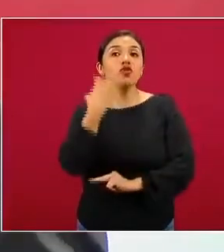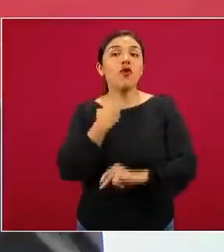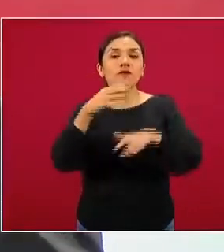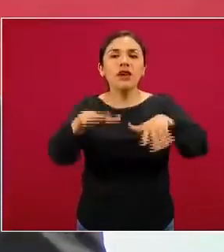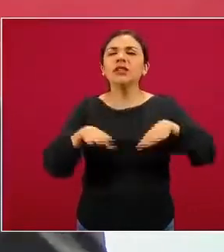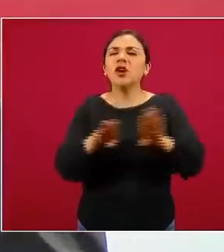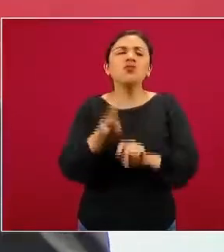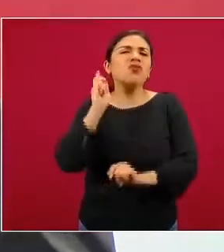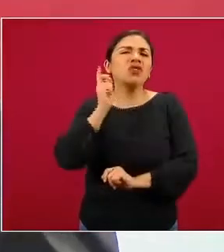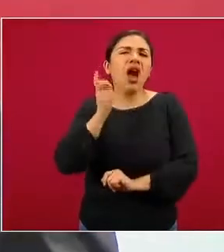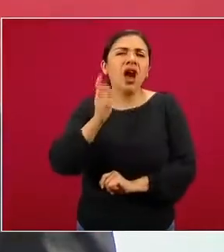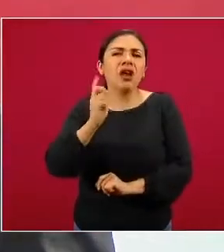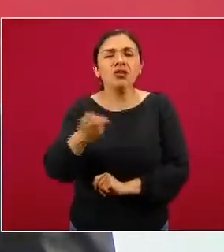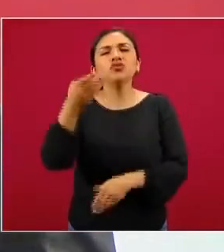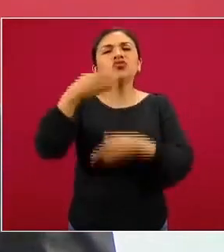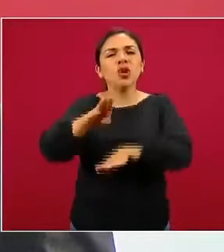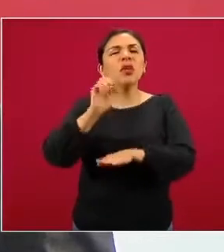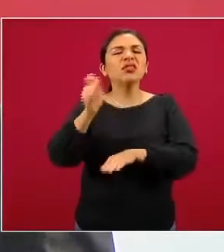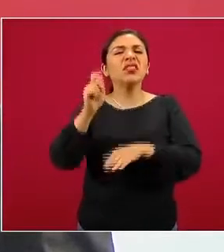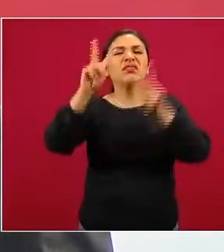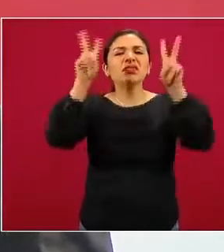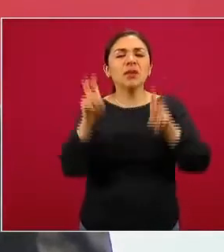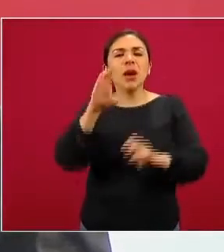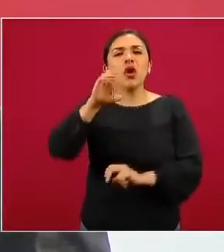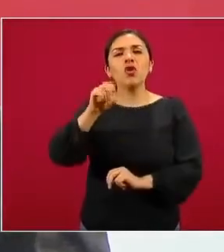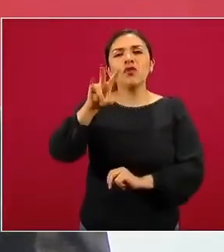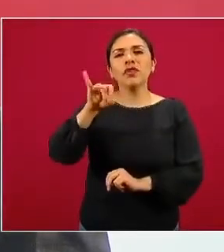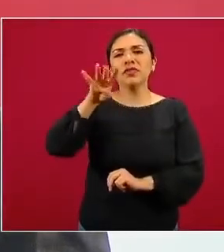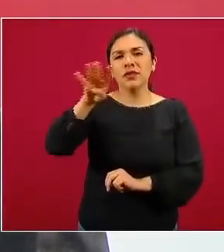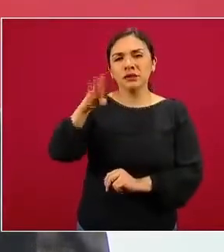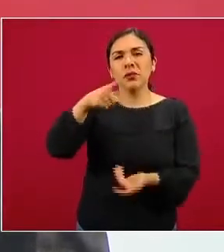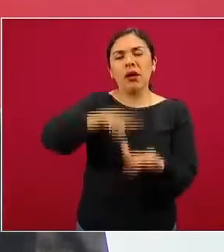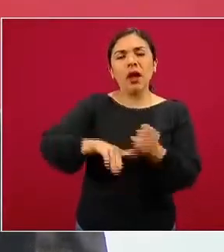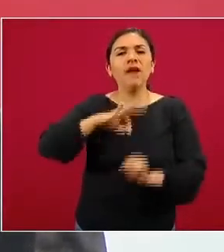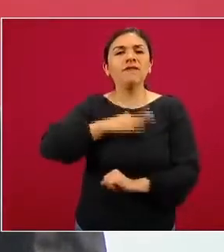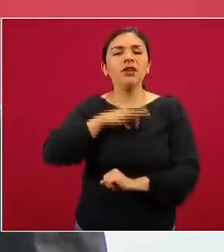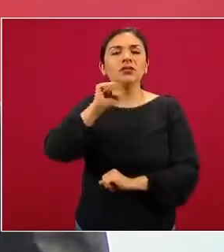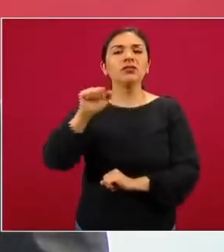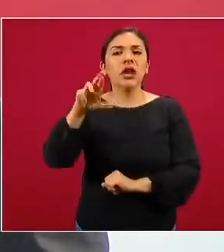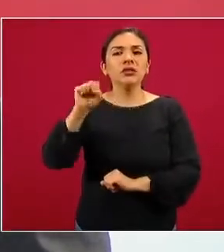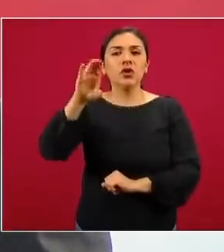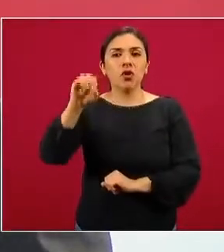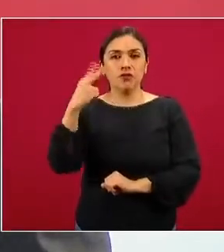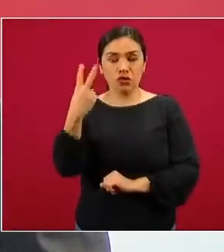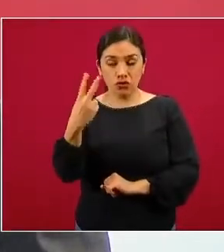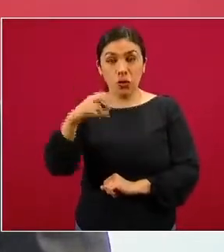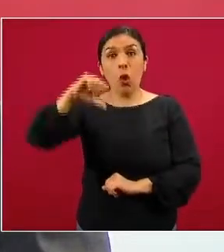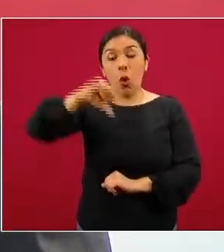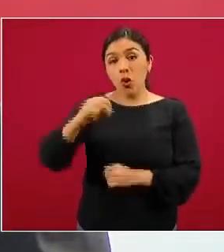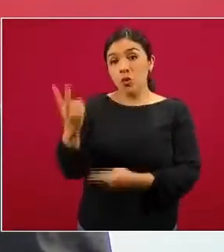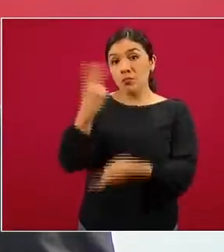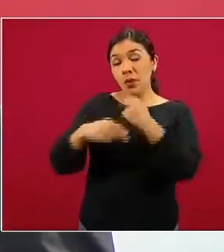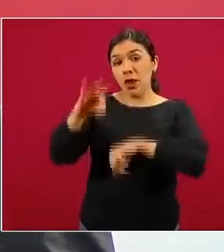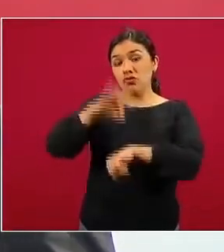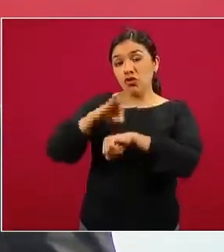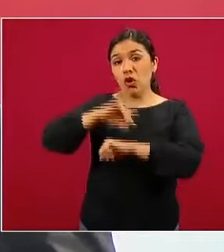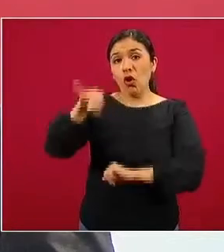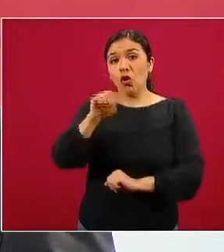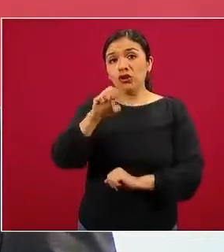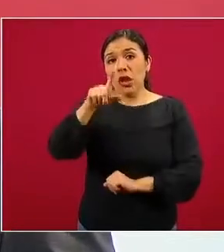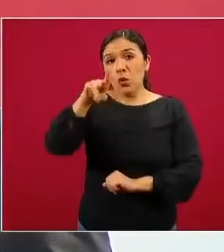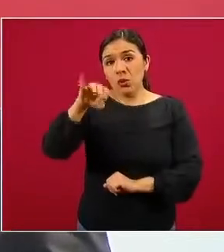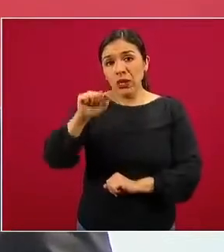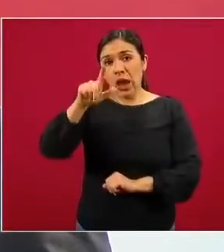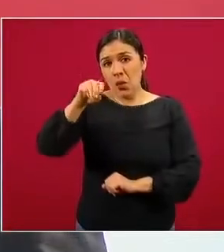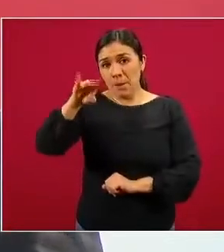diaria sobre COVID-19, la pandemia causada por el coronavirus SARS-CoV-2. Hoy estaremos el doctor José Luis Salomía, director